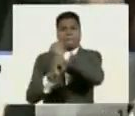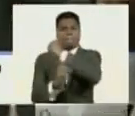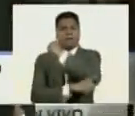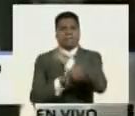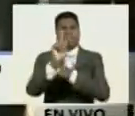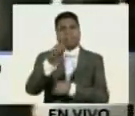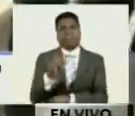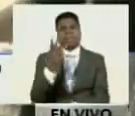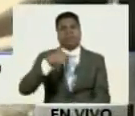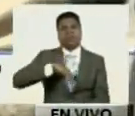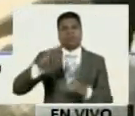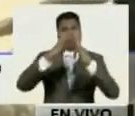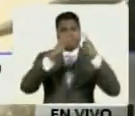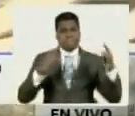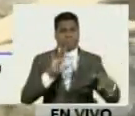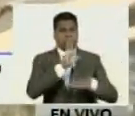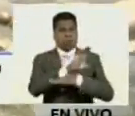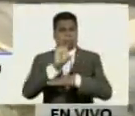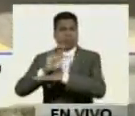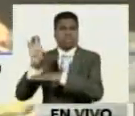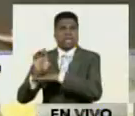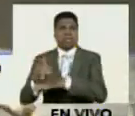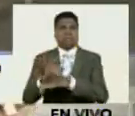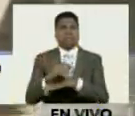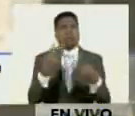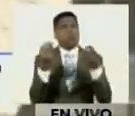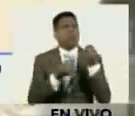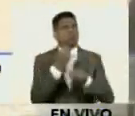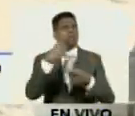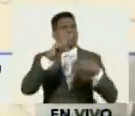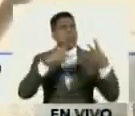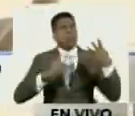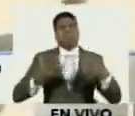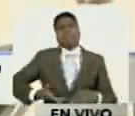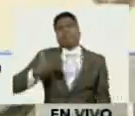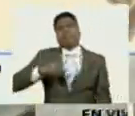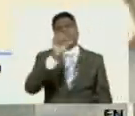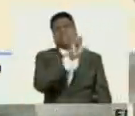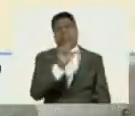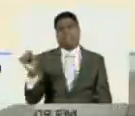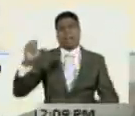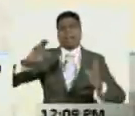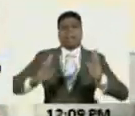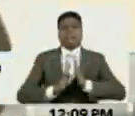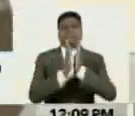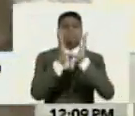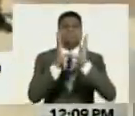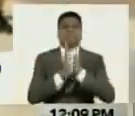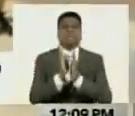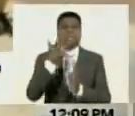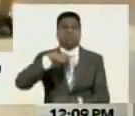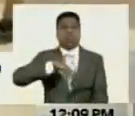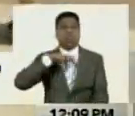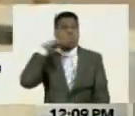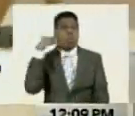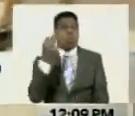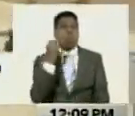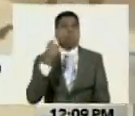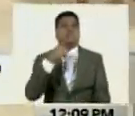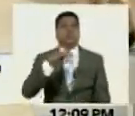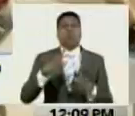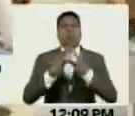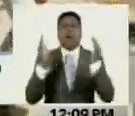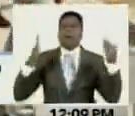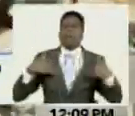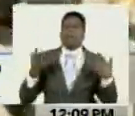eso también está Megaterio llevando la conservación, que es muy importante en esta Semana Santa, donde toda la juventud se tiene que sumar a llevar la alegría